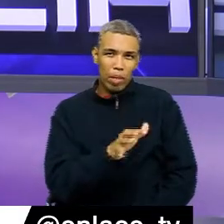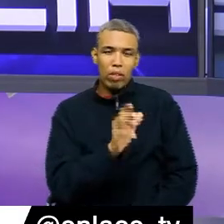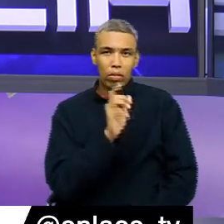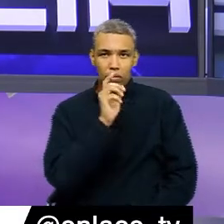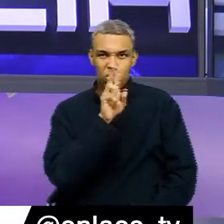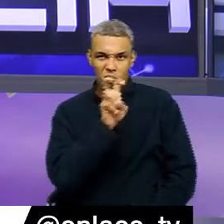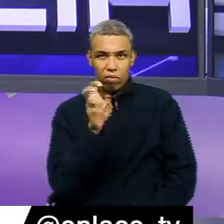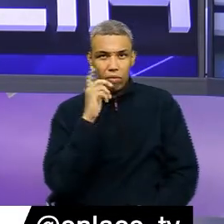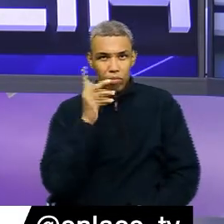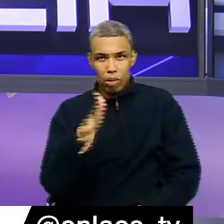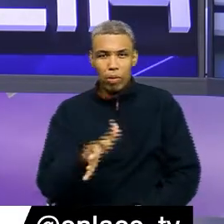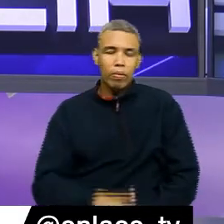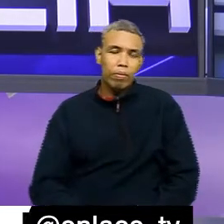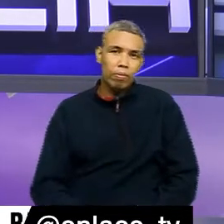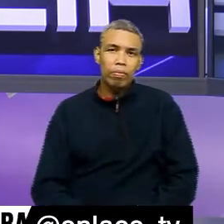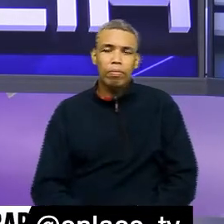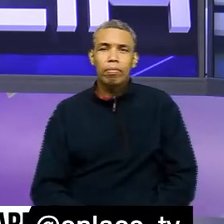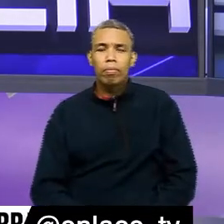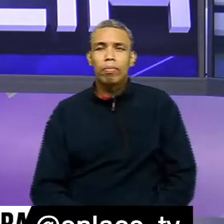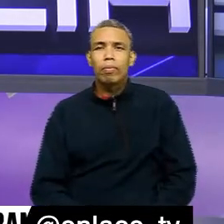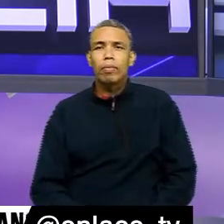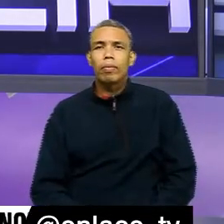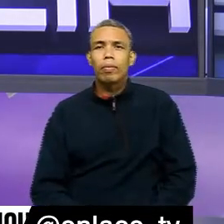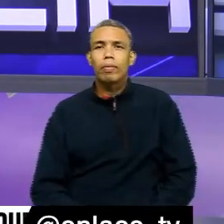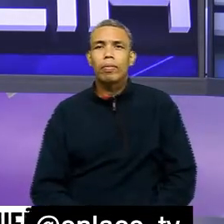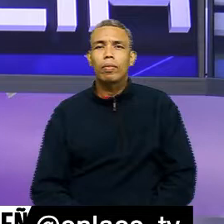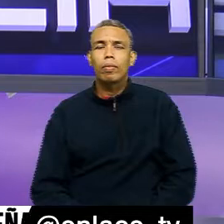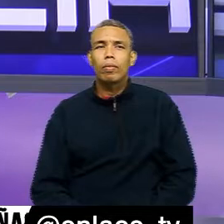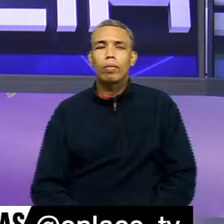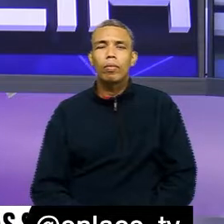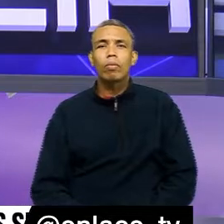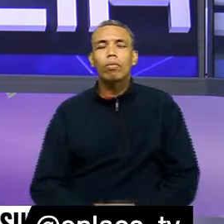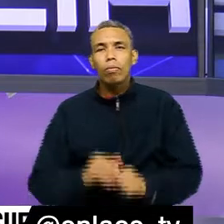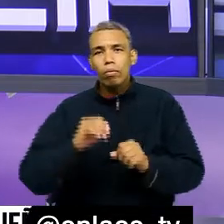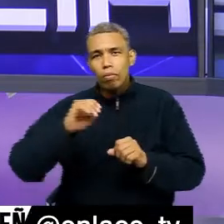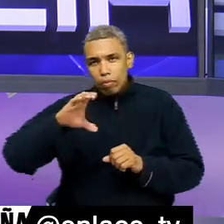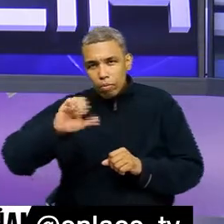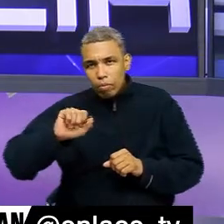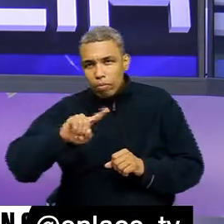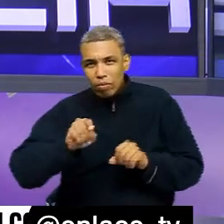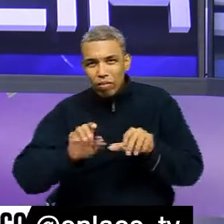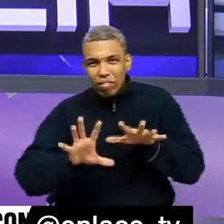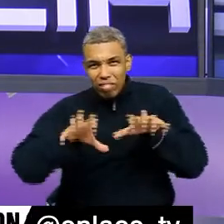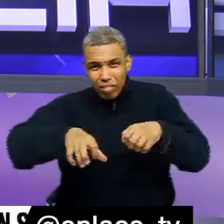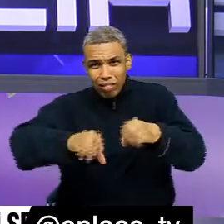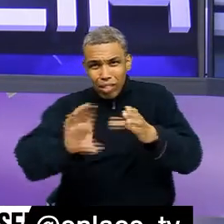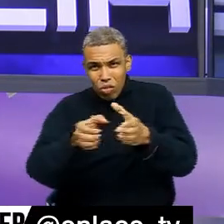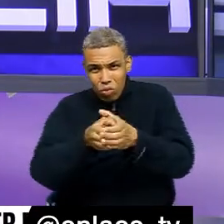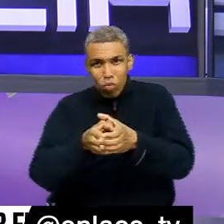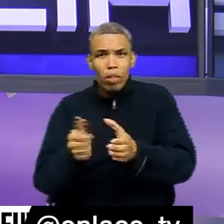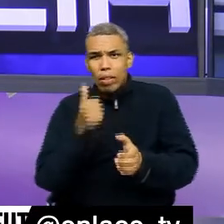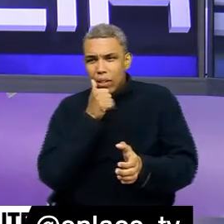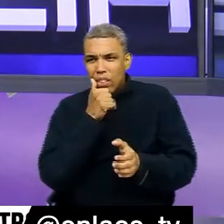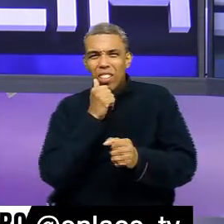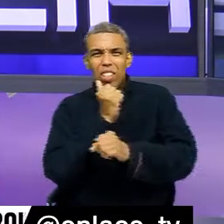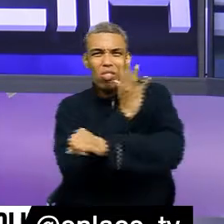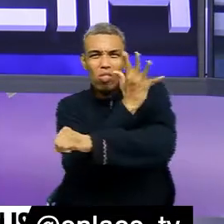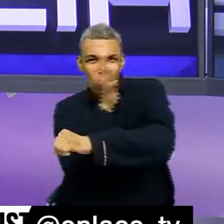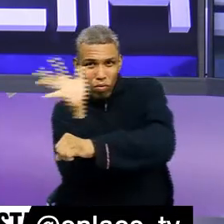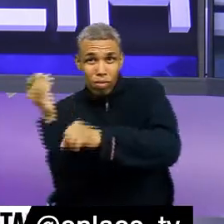La Policía Ambiental y Ecológica, junto a la CASA, recuperó aves exóticas y especies en vía de extinción, fauna silvestre que estaba en posesión de una mujer